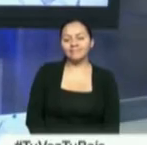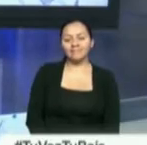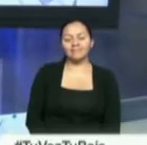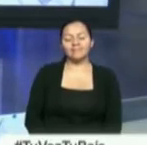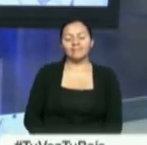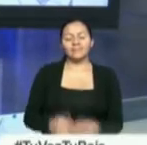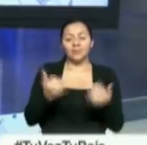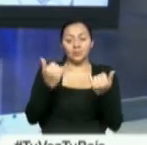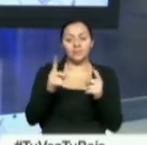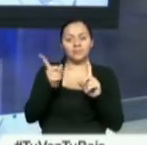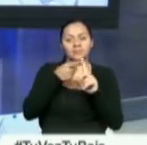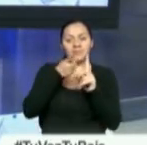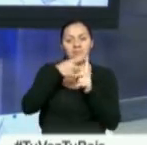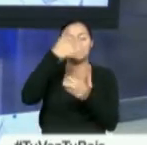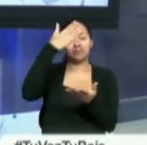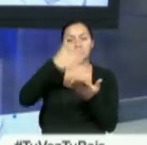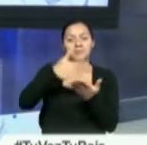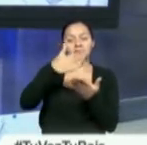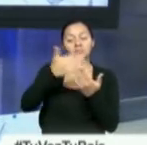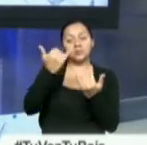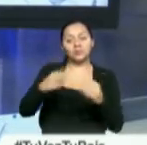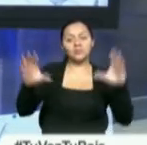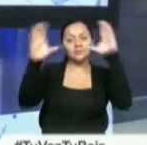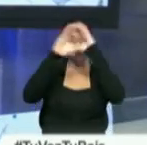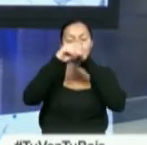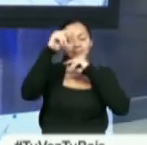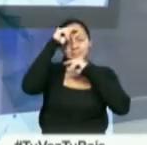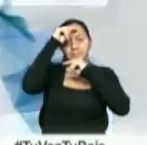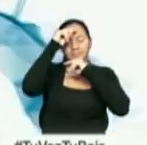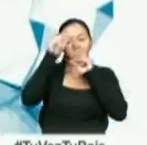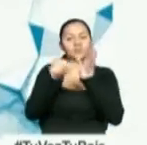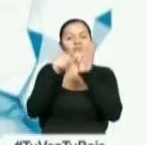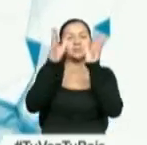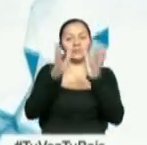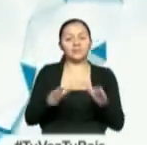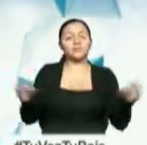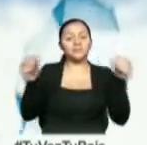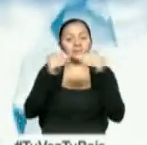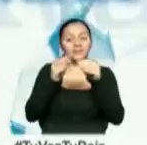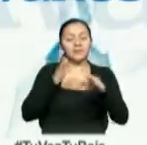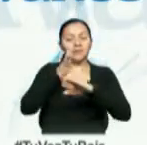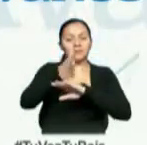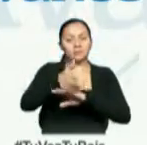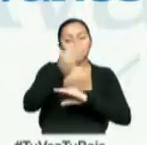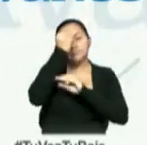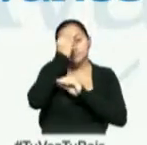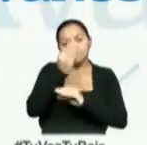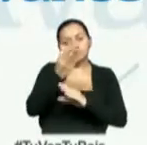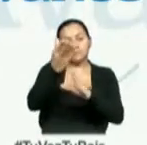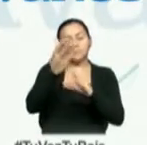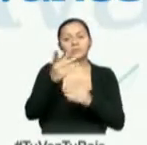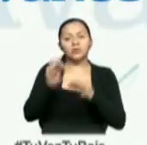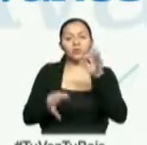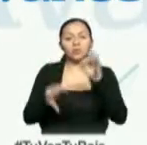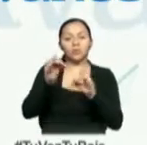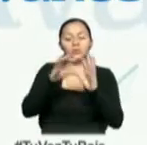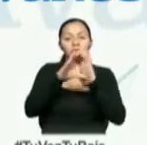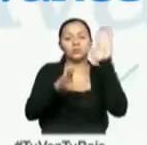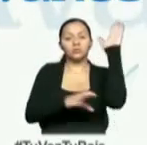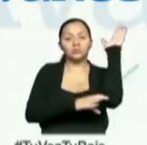es tiempo para un primer paréntesis en este su noticiero ciudadano más adelante les comentaremos corte constitucional